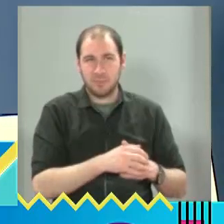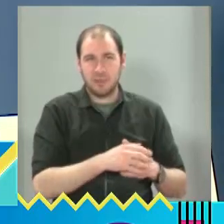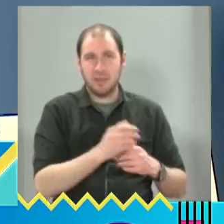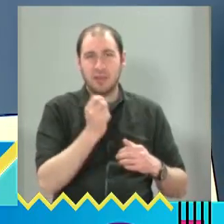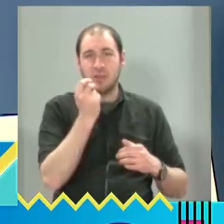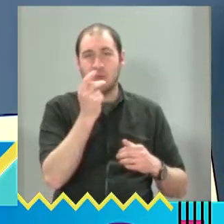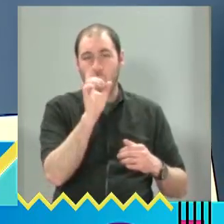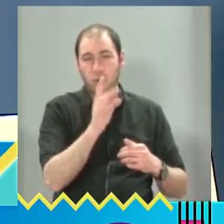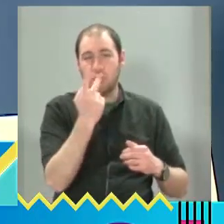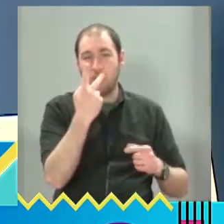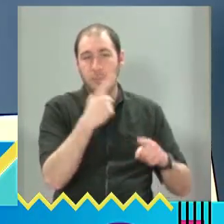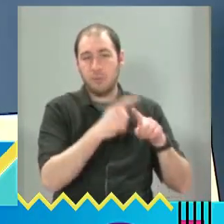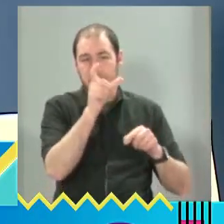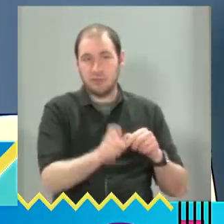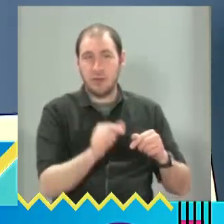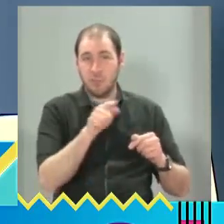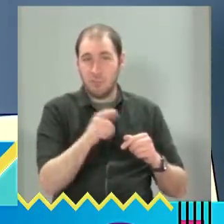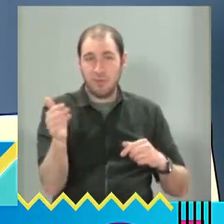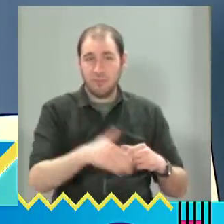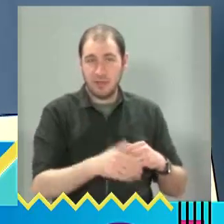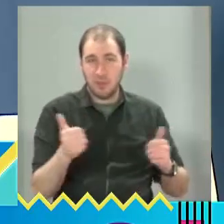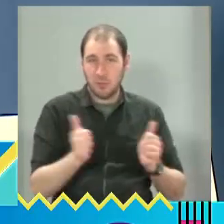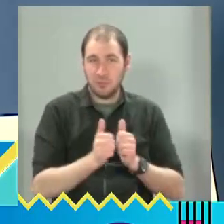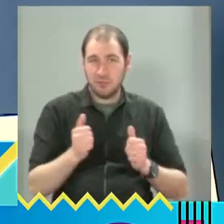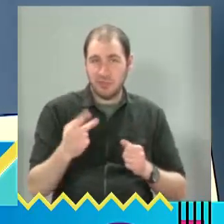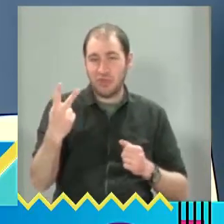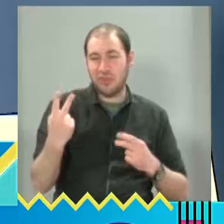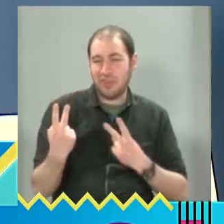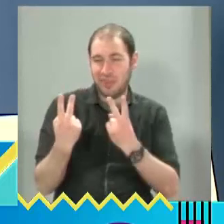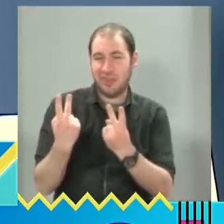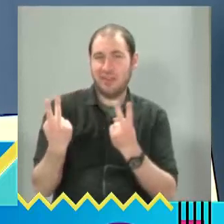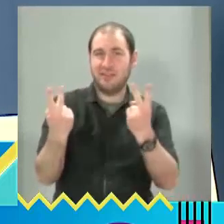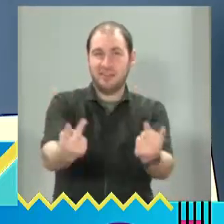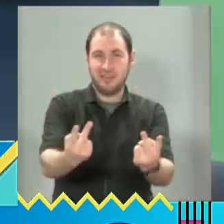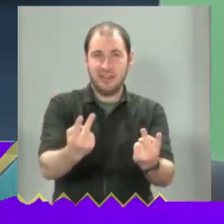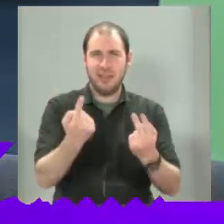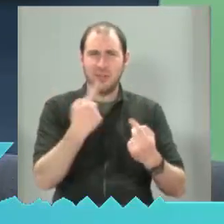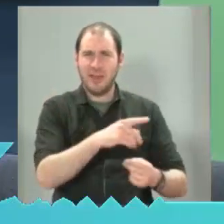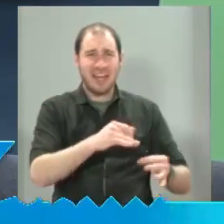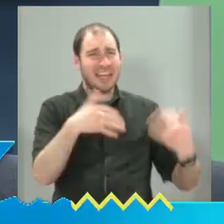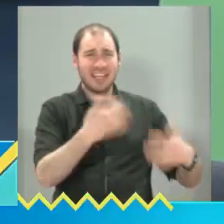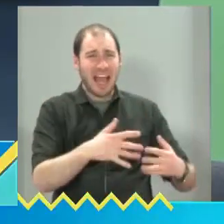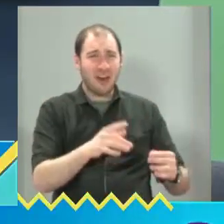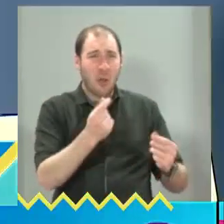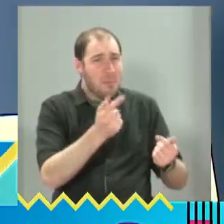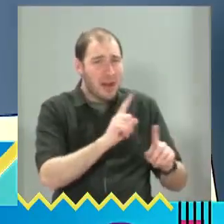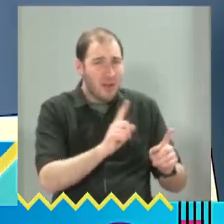2 por cliente. Chao, venís vos, y vos que venís conmigo, toma, llévate 2 más por la duda. Pero decís, escuchame, está caro, no hay que comprar cuando está caro, hay que ir a